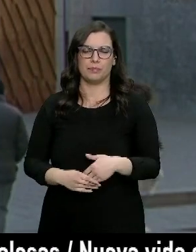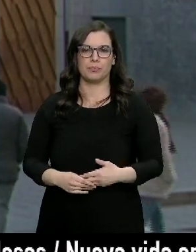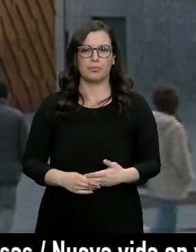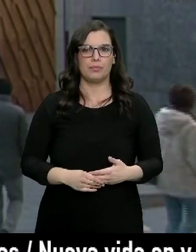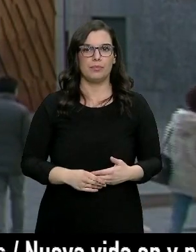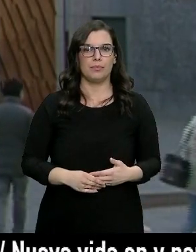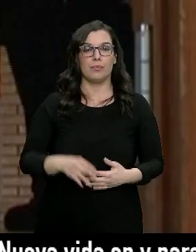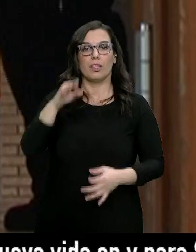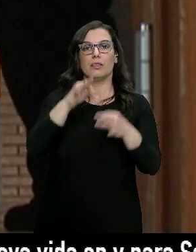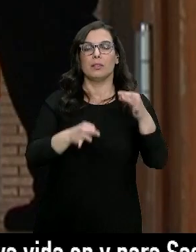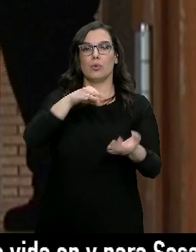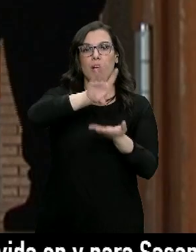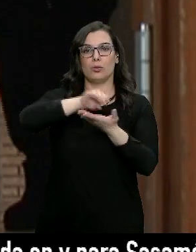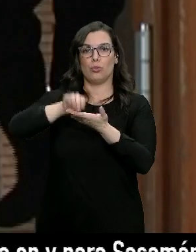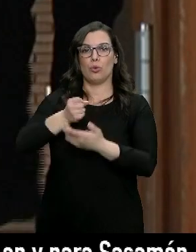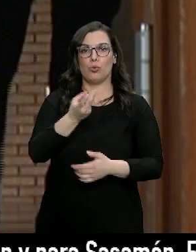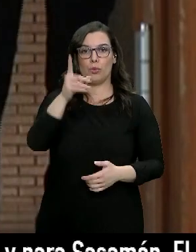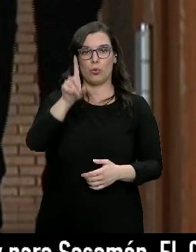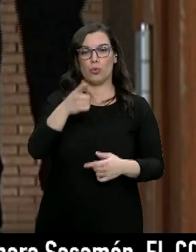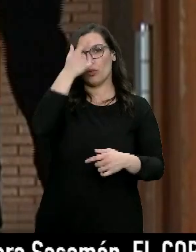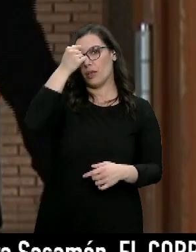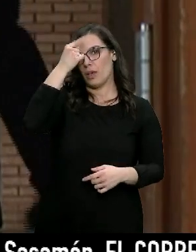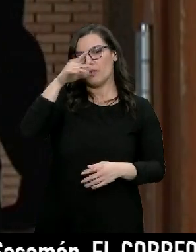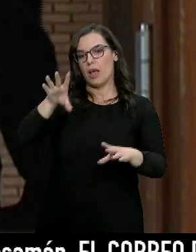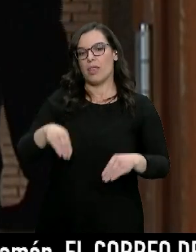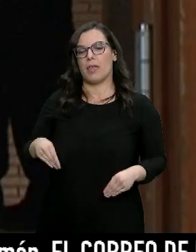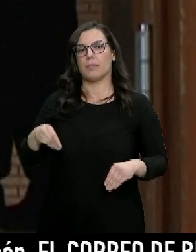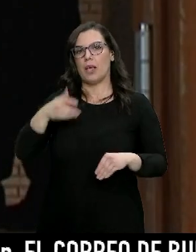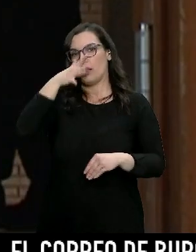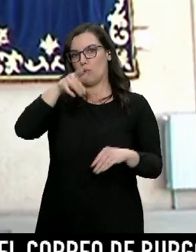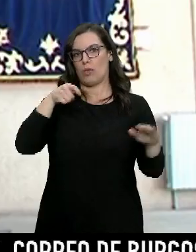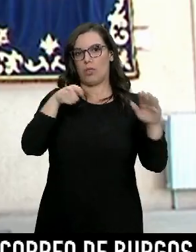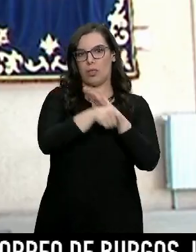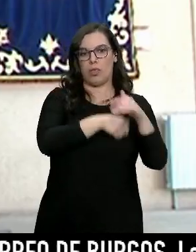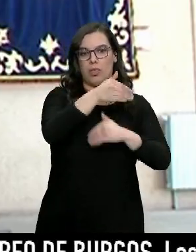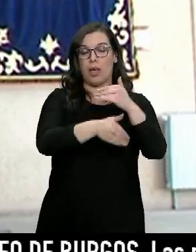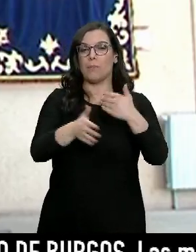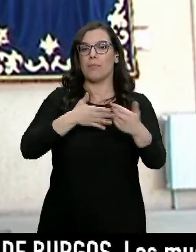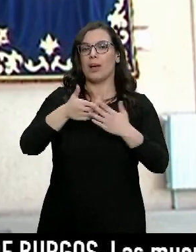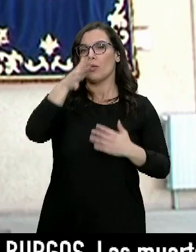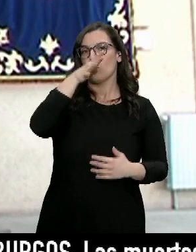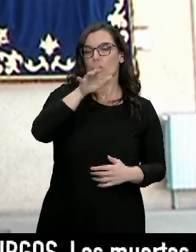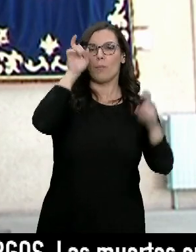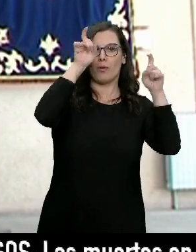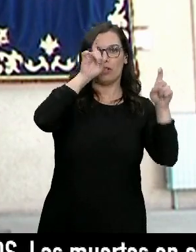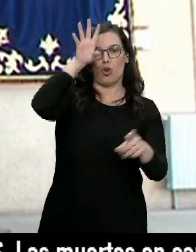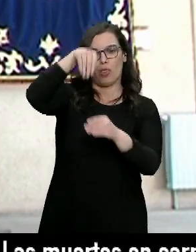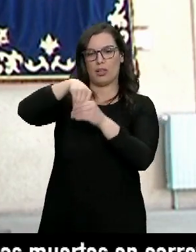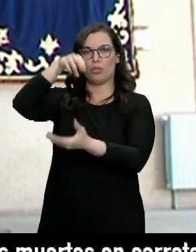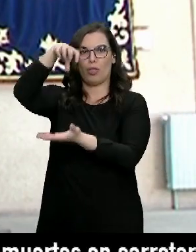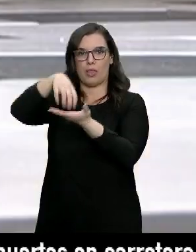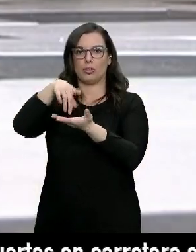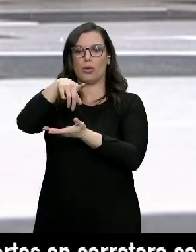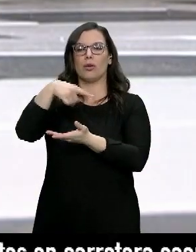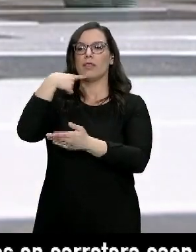El titular del Juzgado de Instrucción número 1 de Ávila ha admitido a trámite una querella interpuesta por un profesor del centro que denuncia la falsificación de las notas